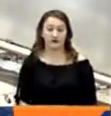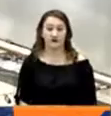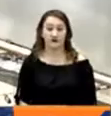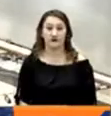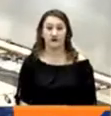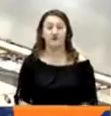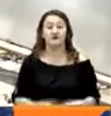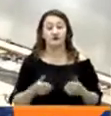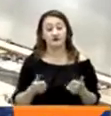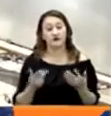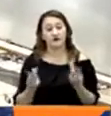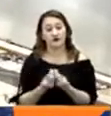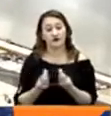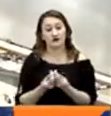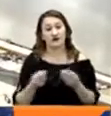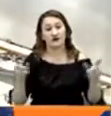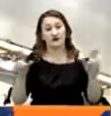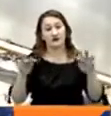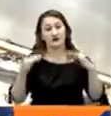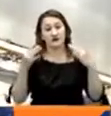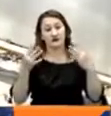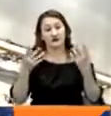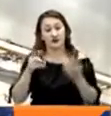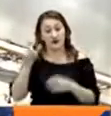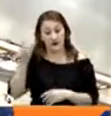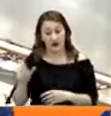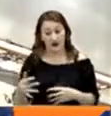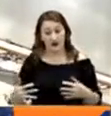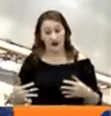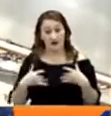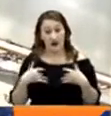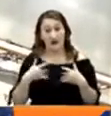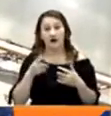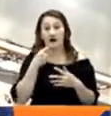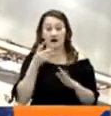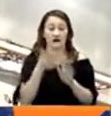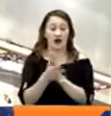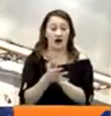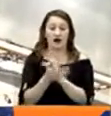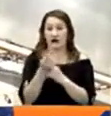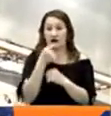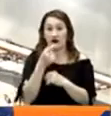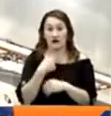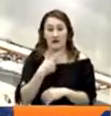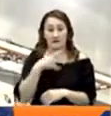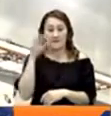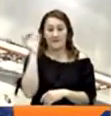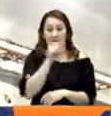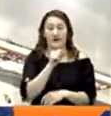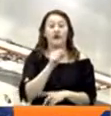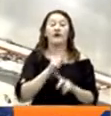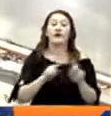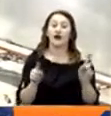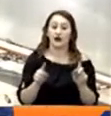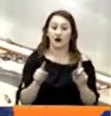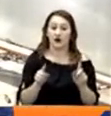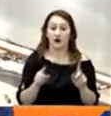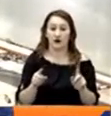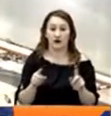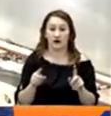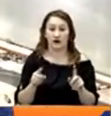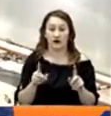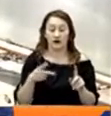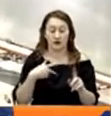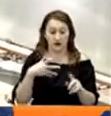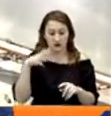Bien, compañeros y televidentes, por otra parte, la víctima ya habló y ya dijo también que no se había percatado de la situación. Sin embargo, en el momento en que se dio